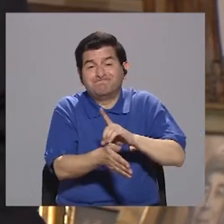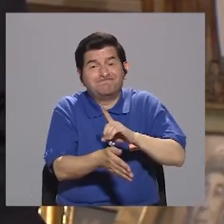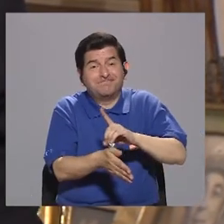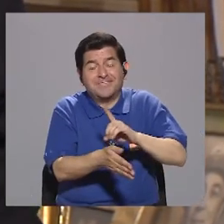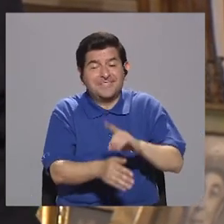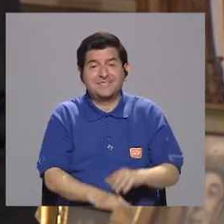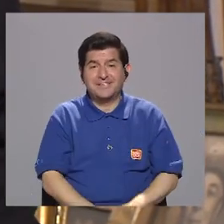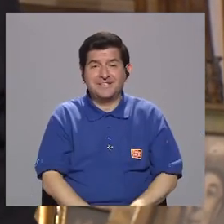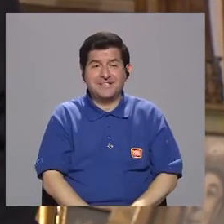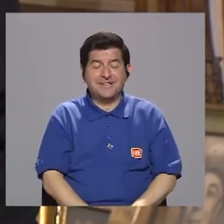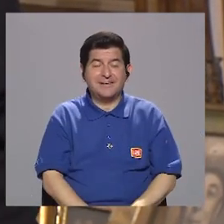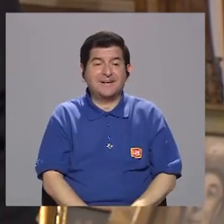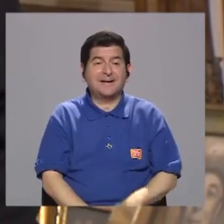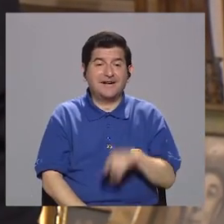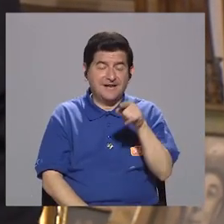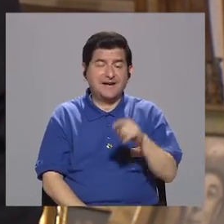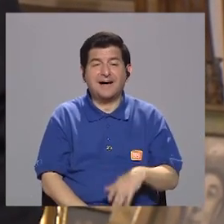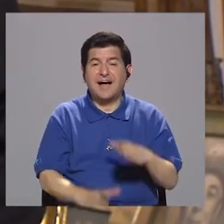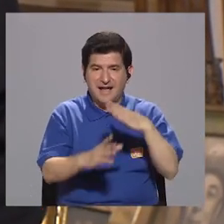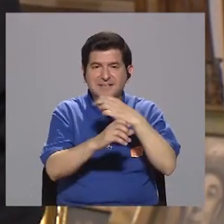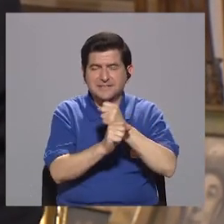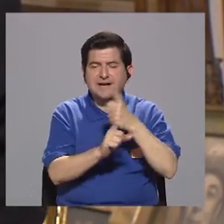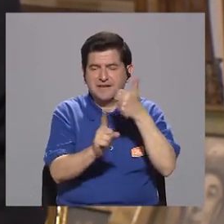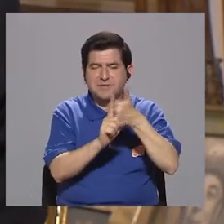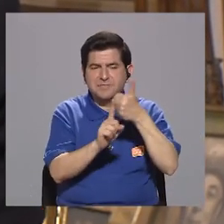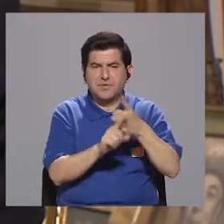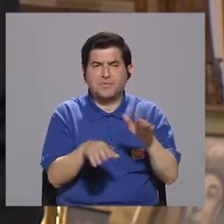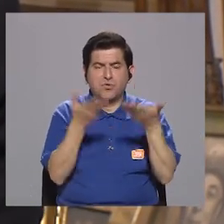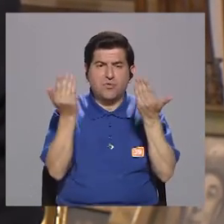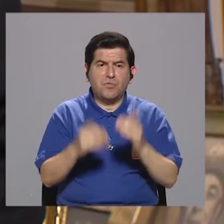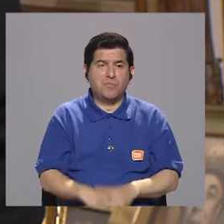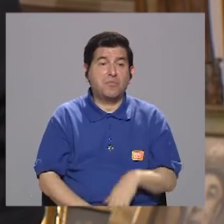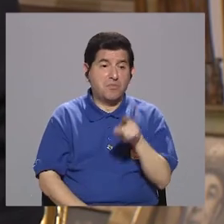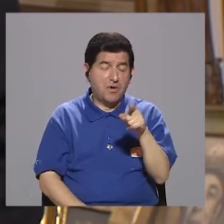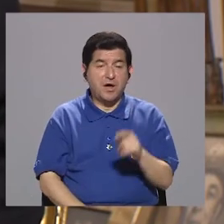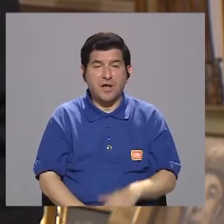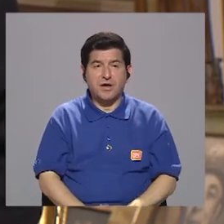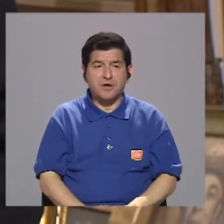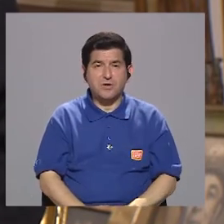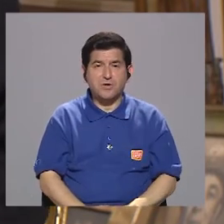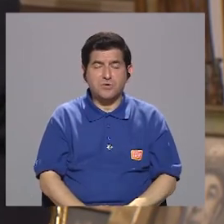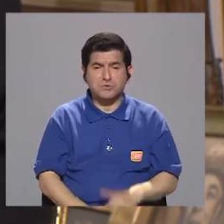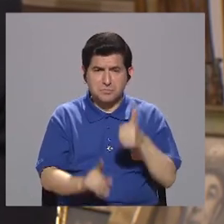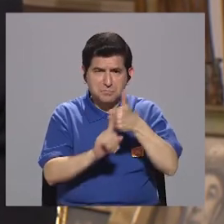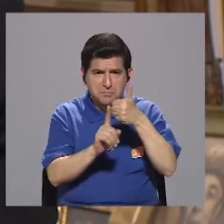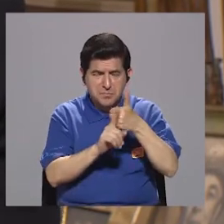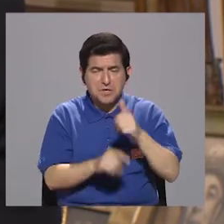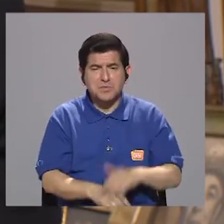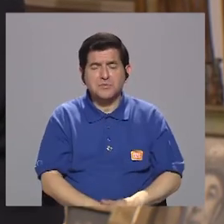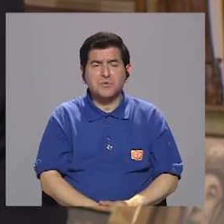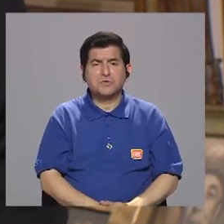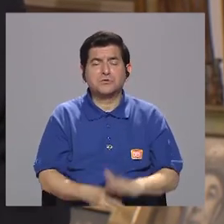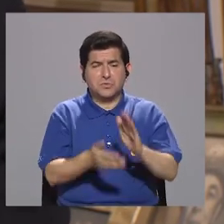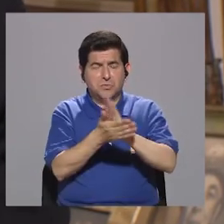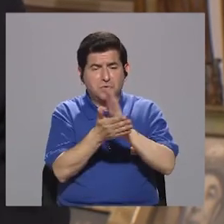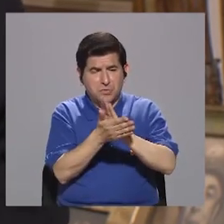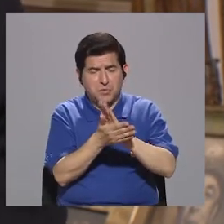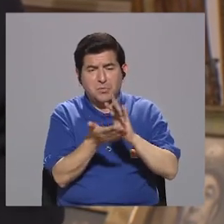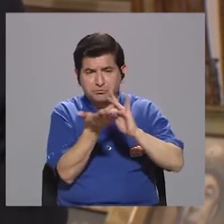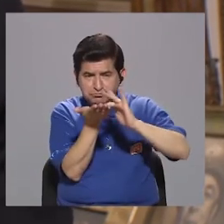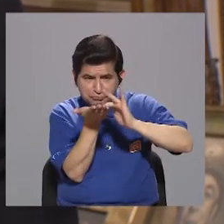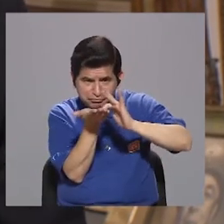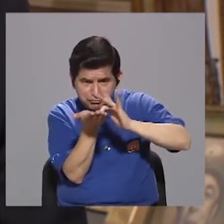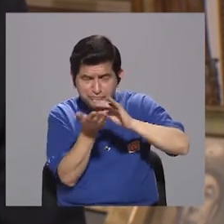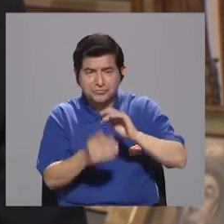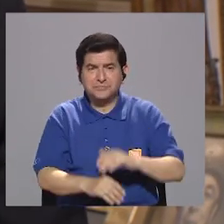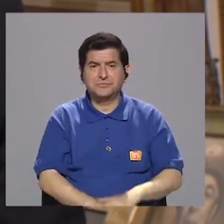hacían los médicos en el sentido de que ellas provocaban la receta. Y la receta